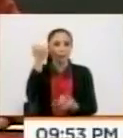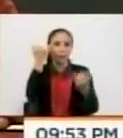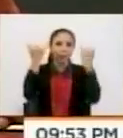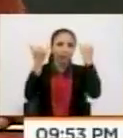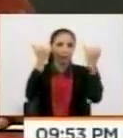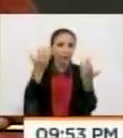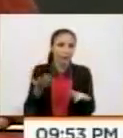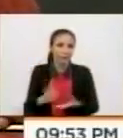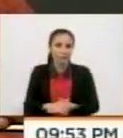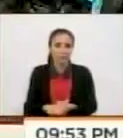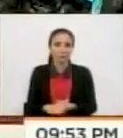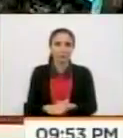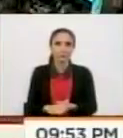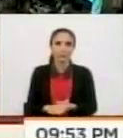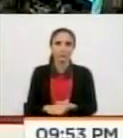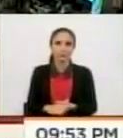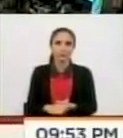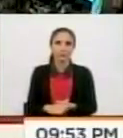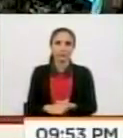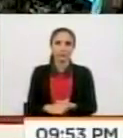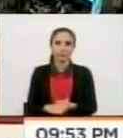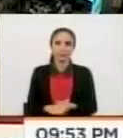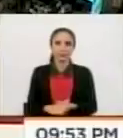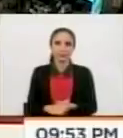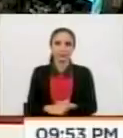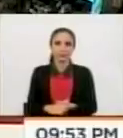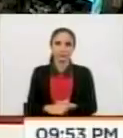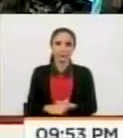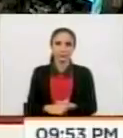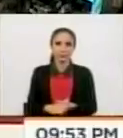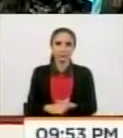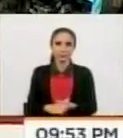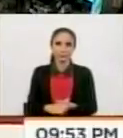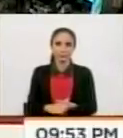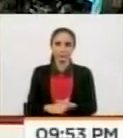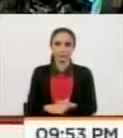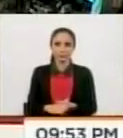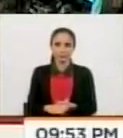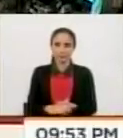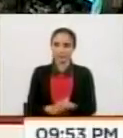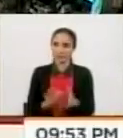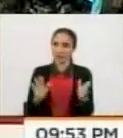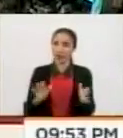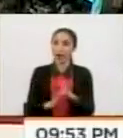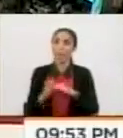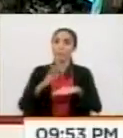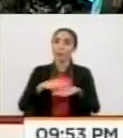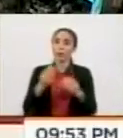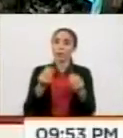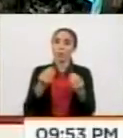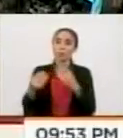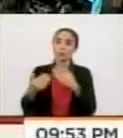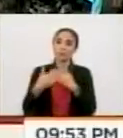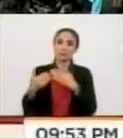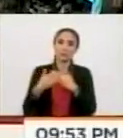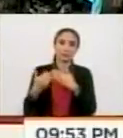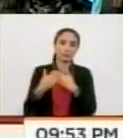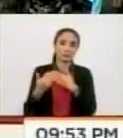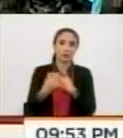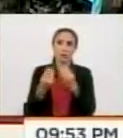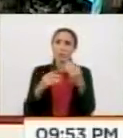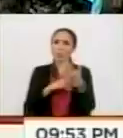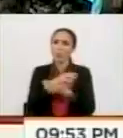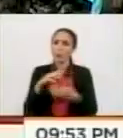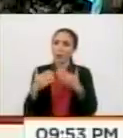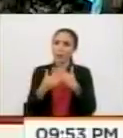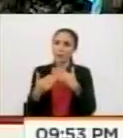tal. Un día. Para ver cómo es la cosa, ¿verdad? Para aguantar todos los ataques. Y no solo aguantar los ataques,